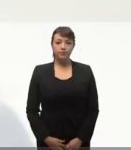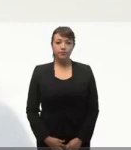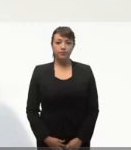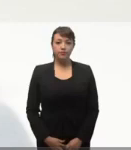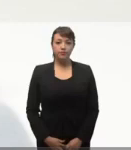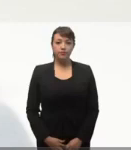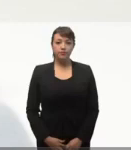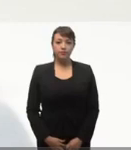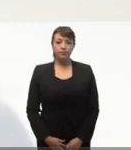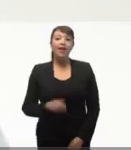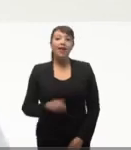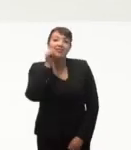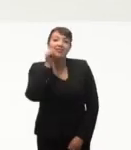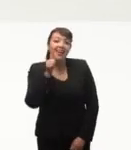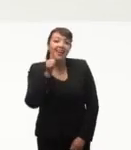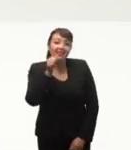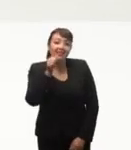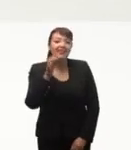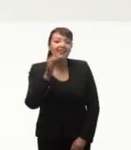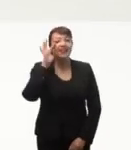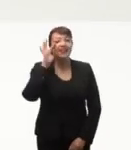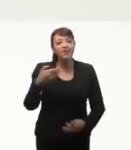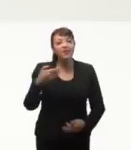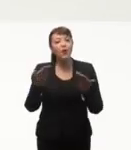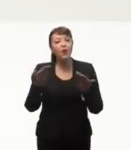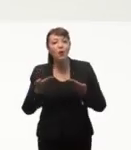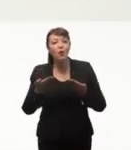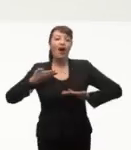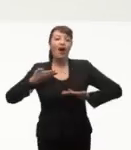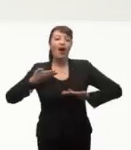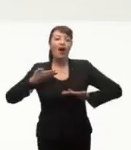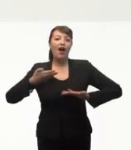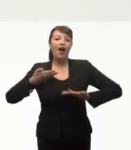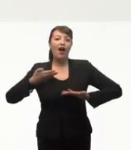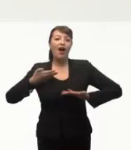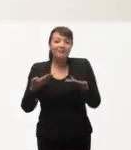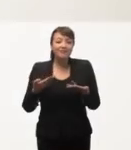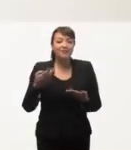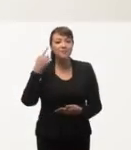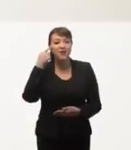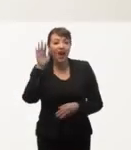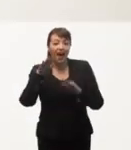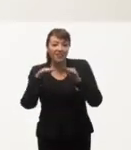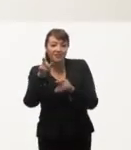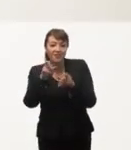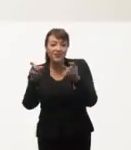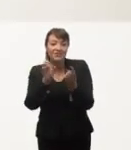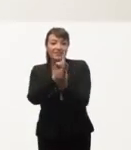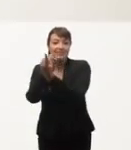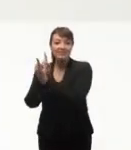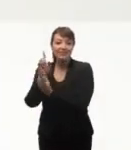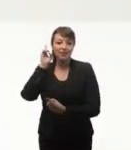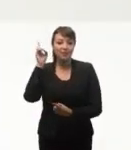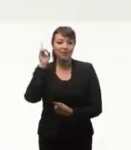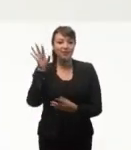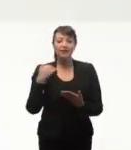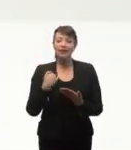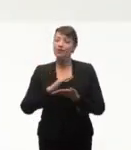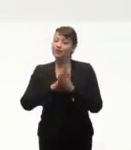cosa en el día a día sabemos cómo actuar y comportarnos Pero algunas veces al tratar con personas con discapacidad